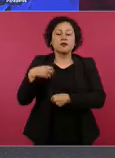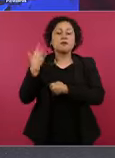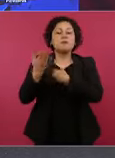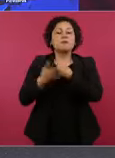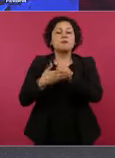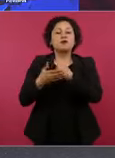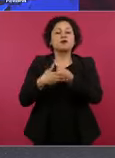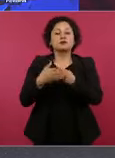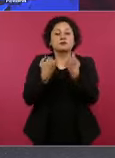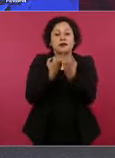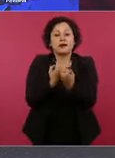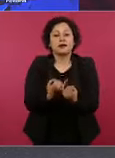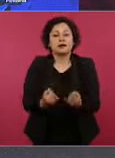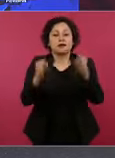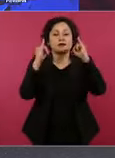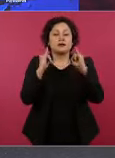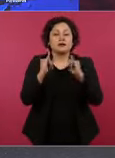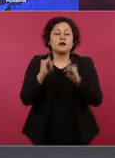Es